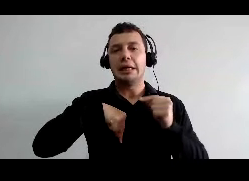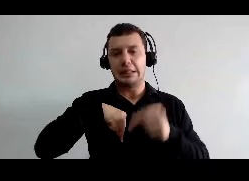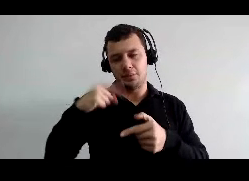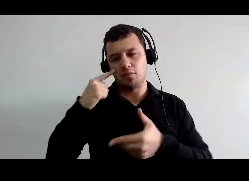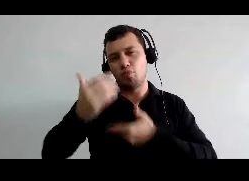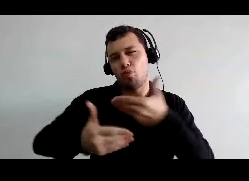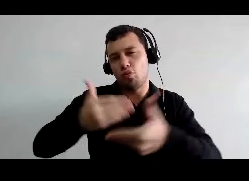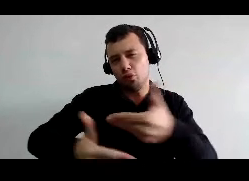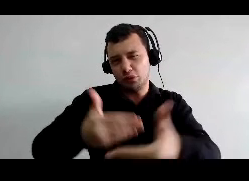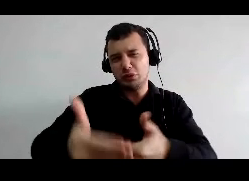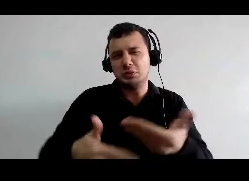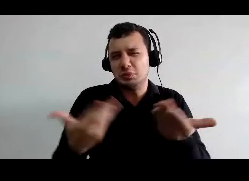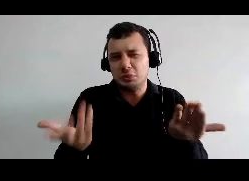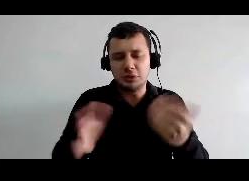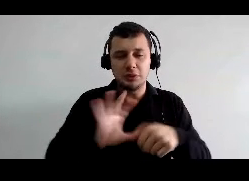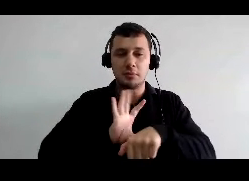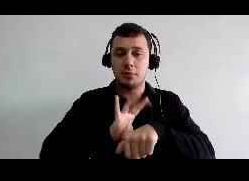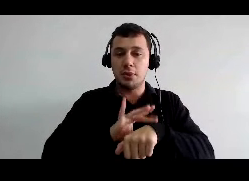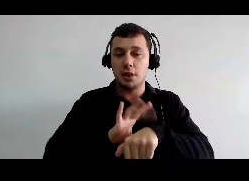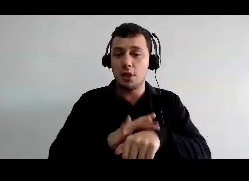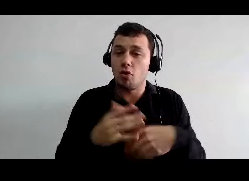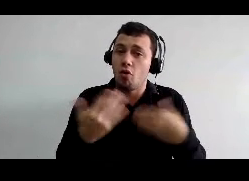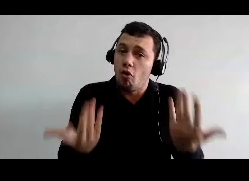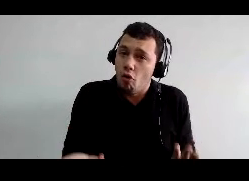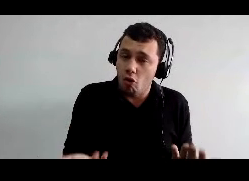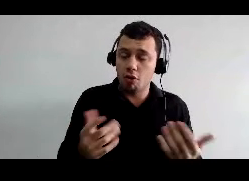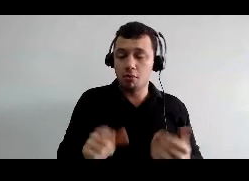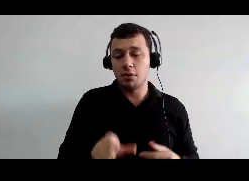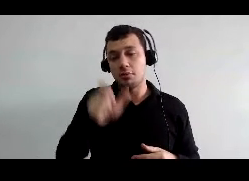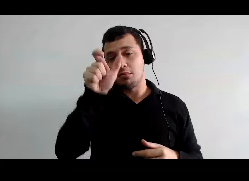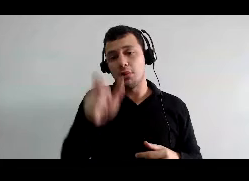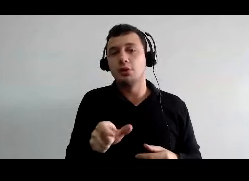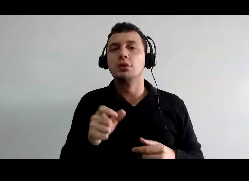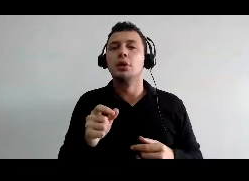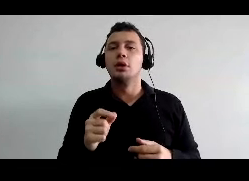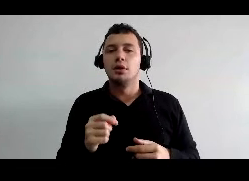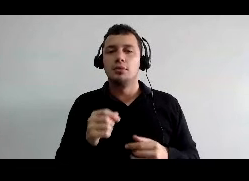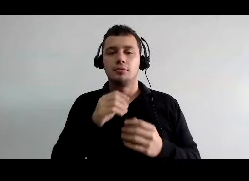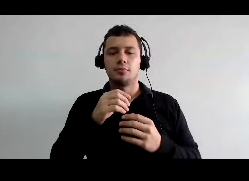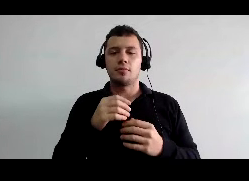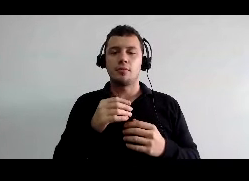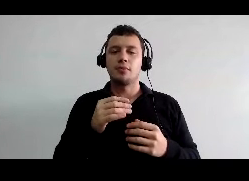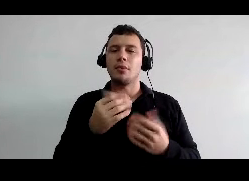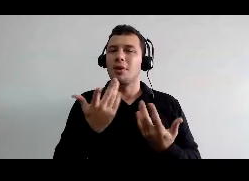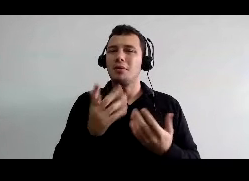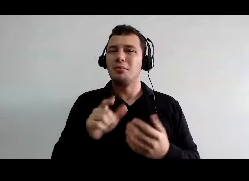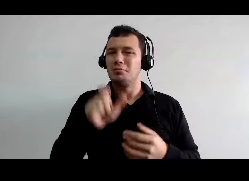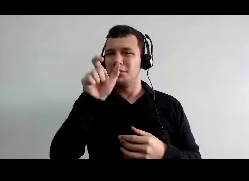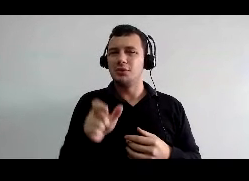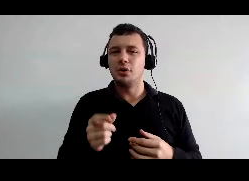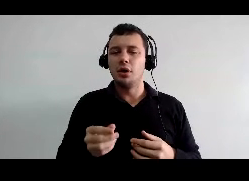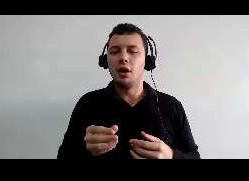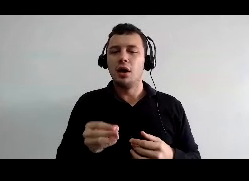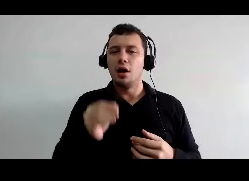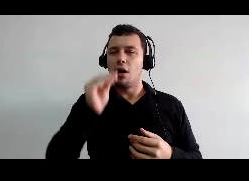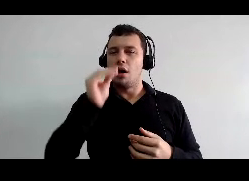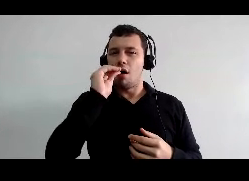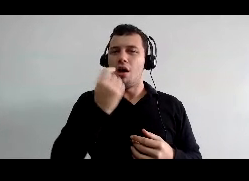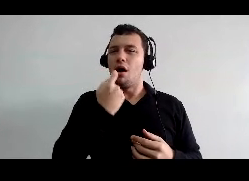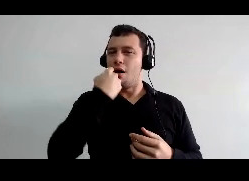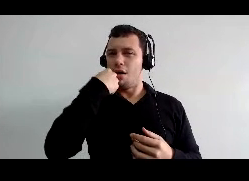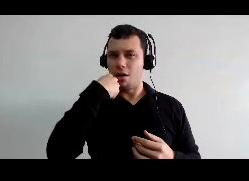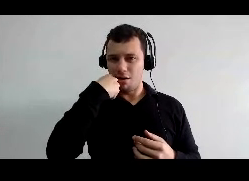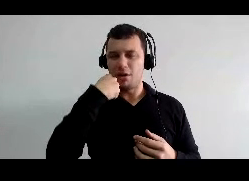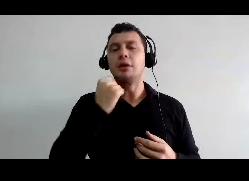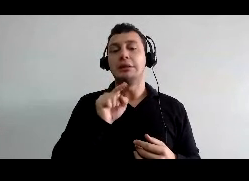médicos. Ejemplo, intubación de un paciente. Cuando el anestesiólogo le va a colocar le va a hacer la intubación por un